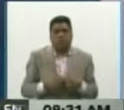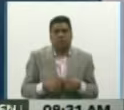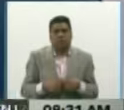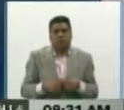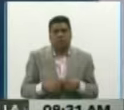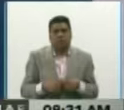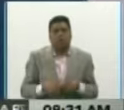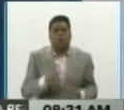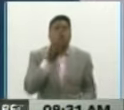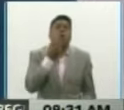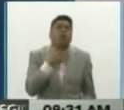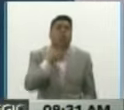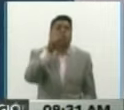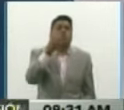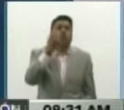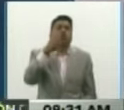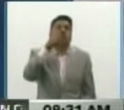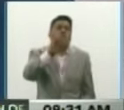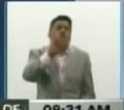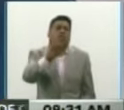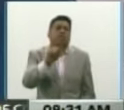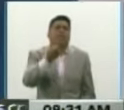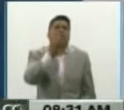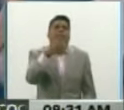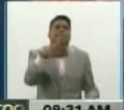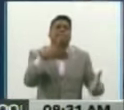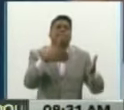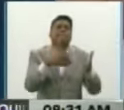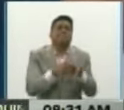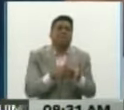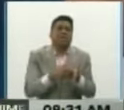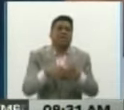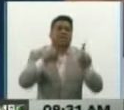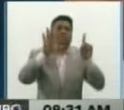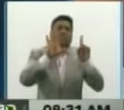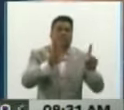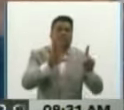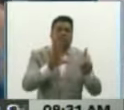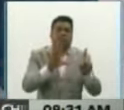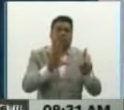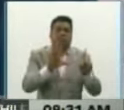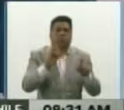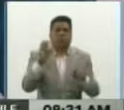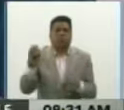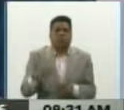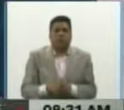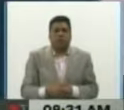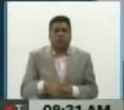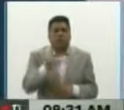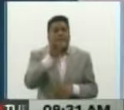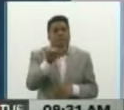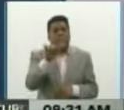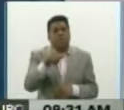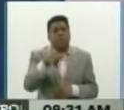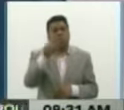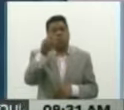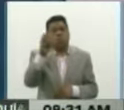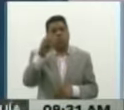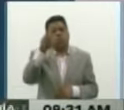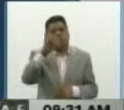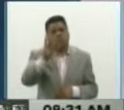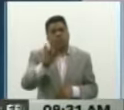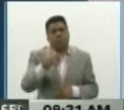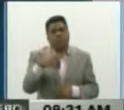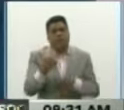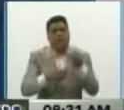que es el Todi, que vale 1.680 bolívares. Pues en la planta EFE utilizan ese mismo Todi para generar helado